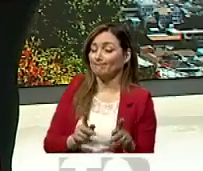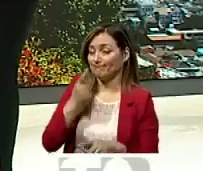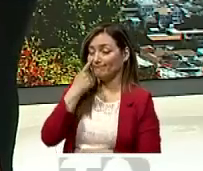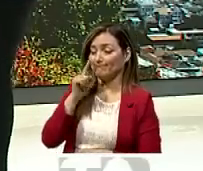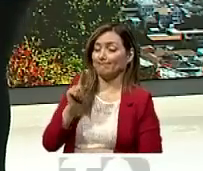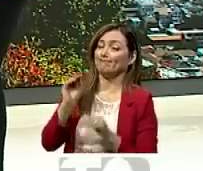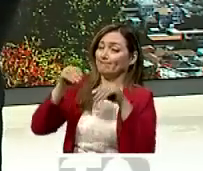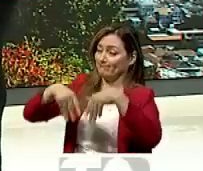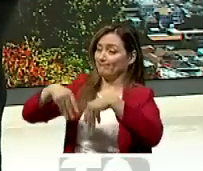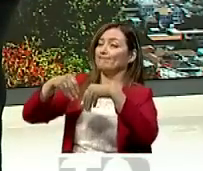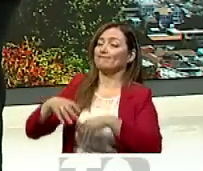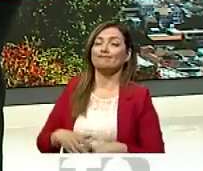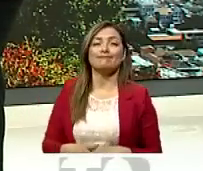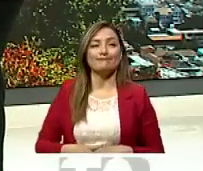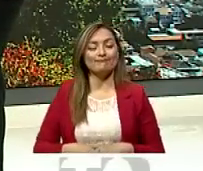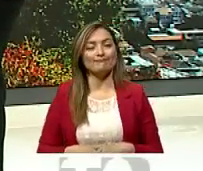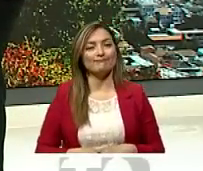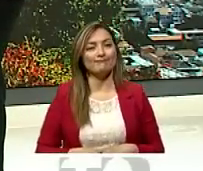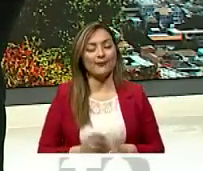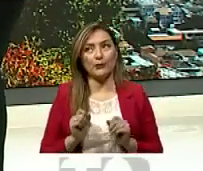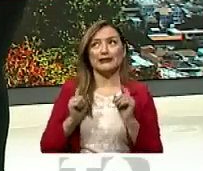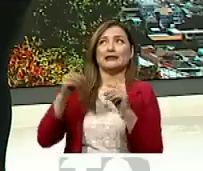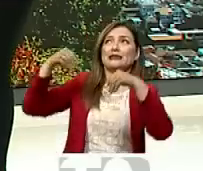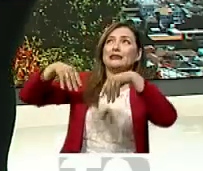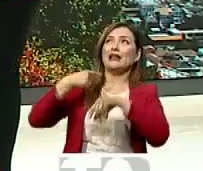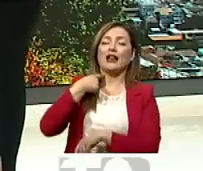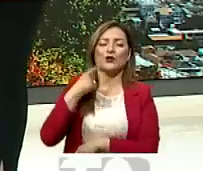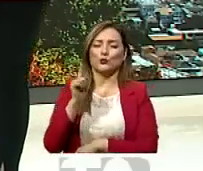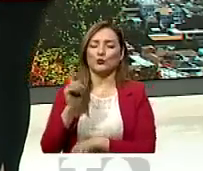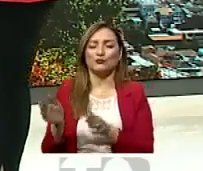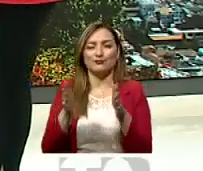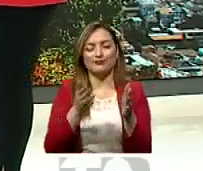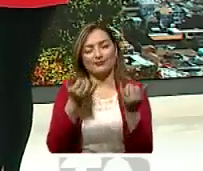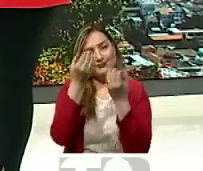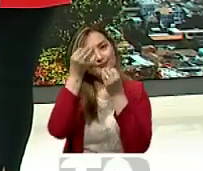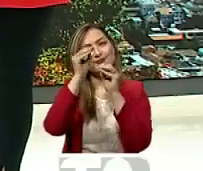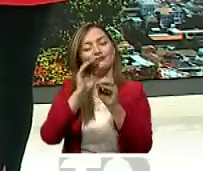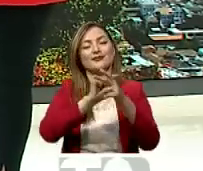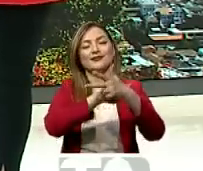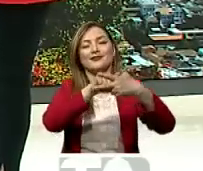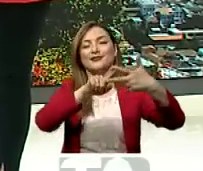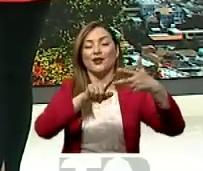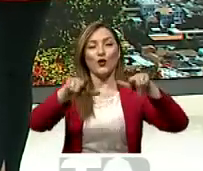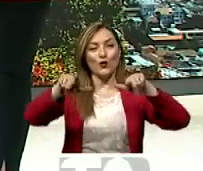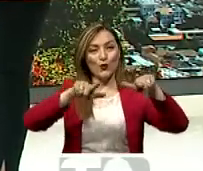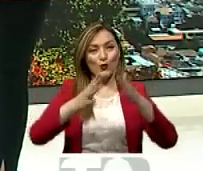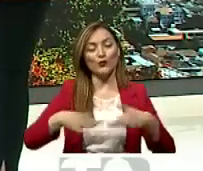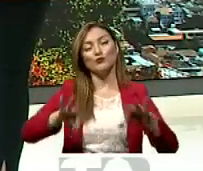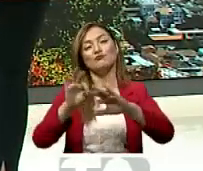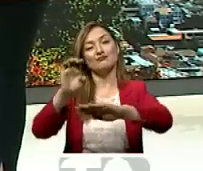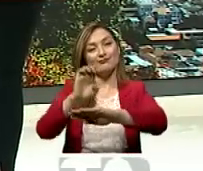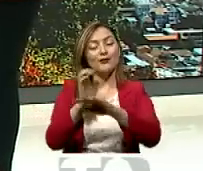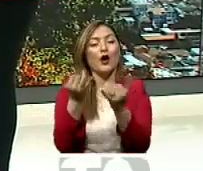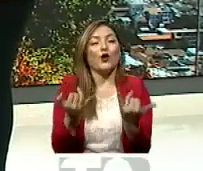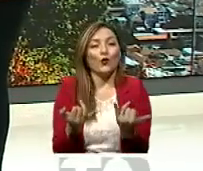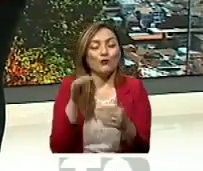cuenta esta información para que luego el clima no lo sorprenda. Es la información del tiempo en tres puntos importantes del país, pero ahora es momento